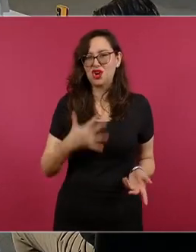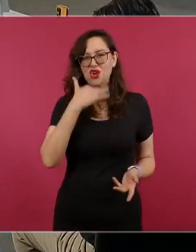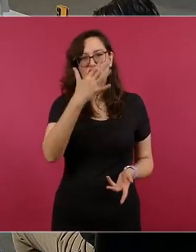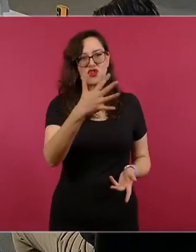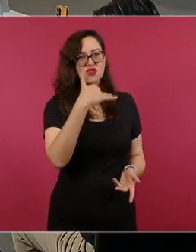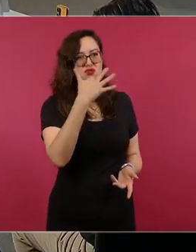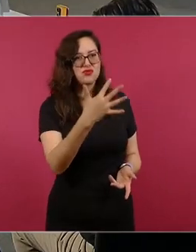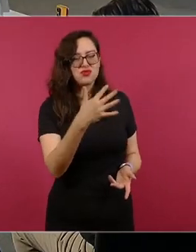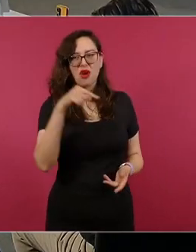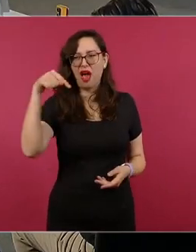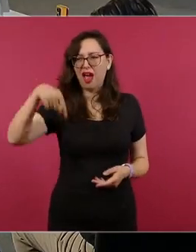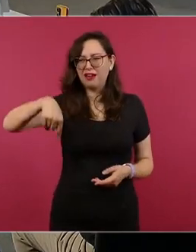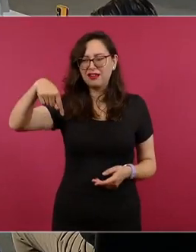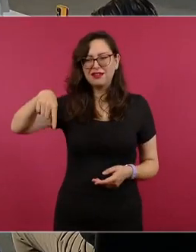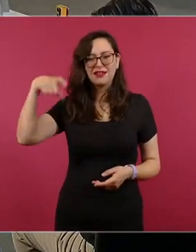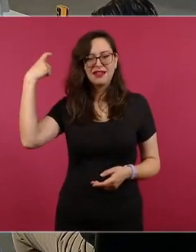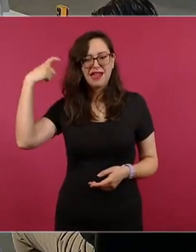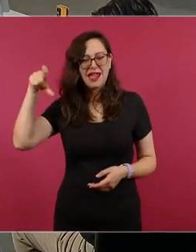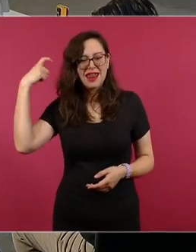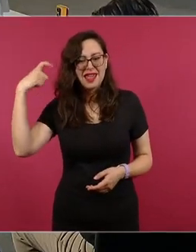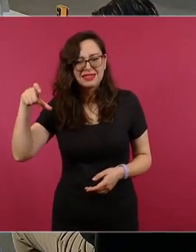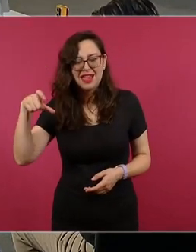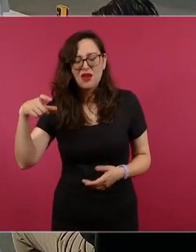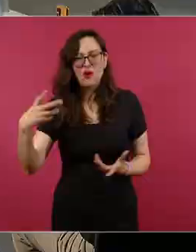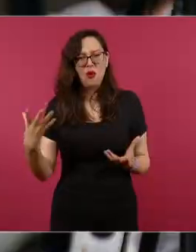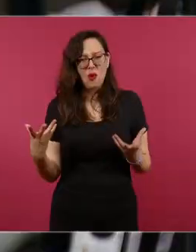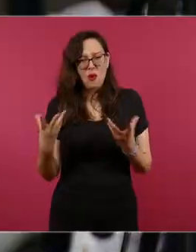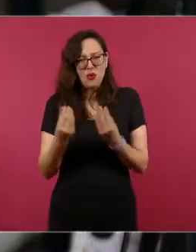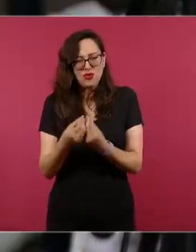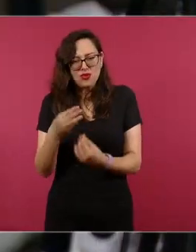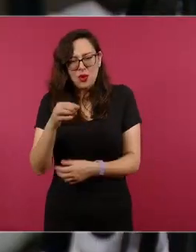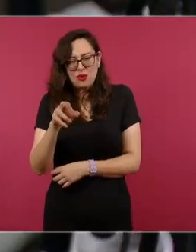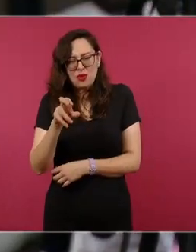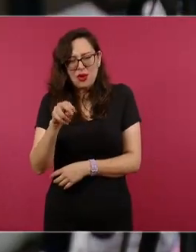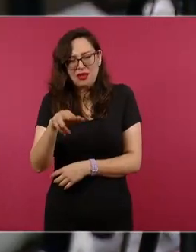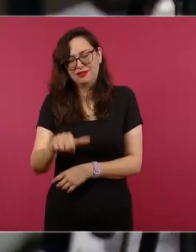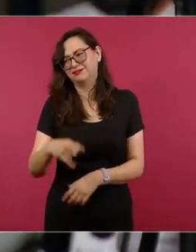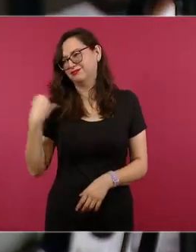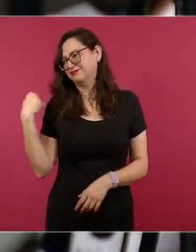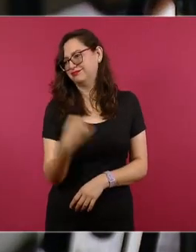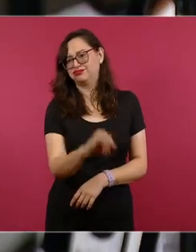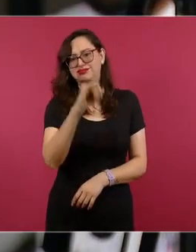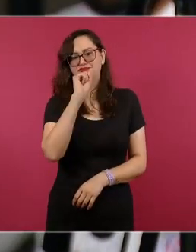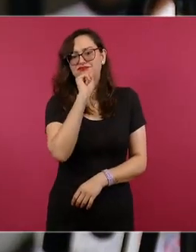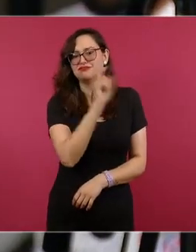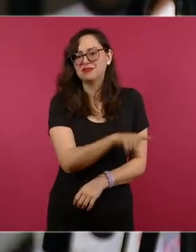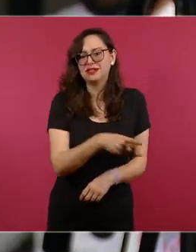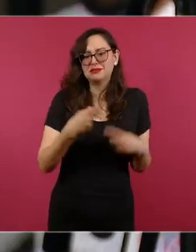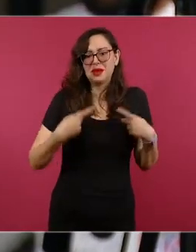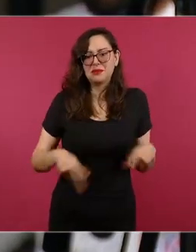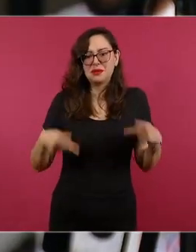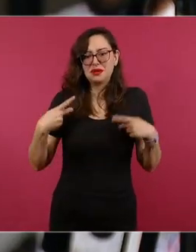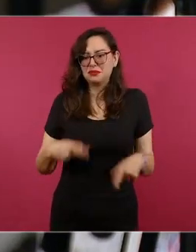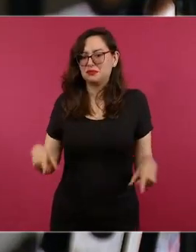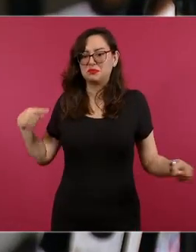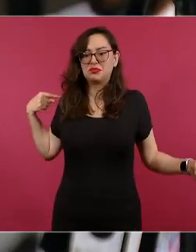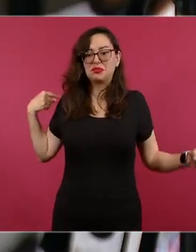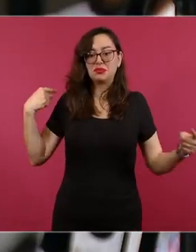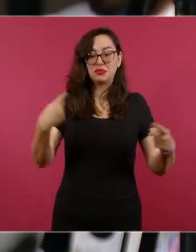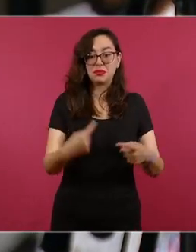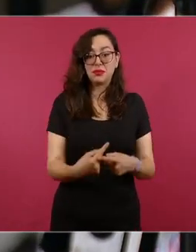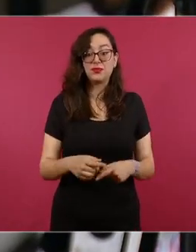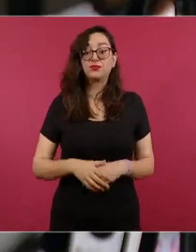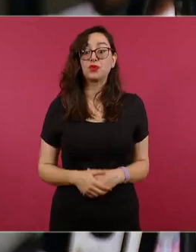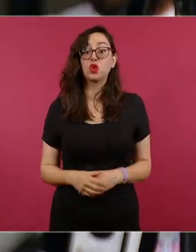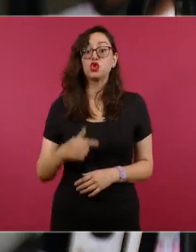dicen, ¿cómo es posible que haya un cambio si son las mismas personas de antes y de siempre? Yo les dije que yo no podía